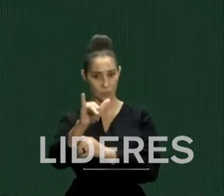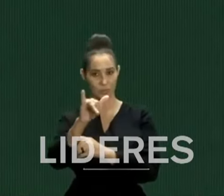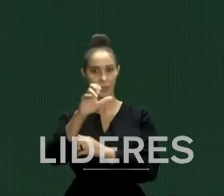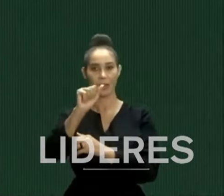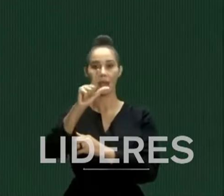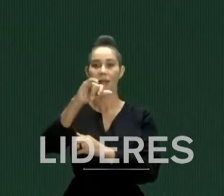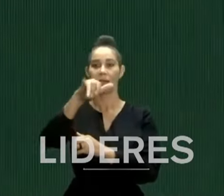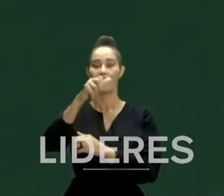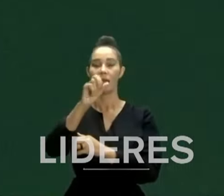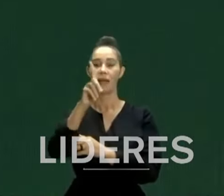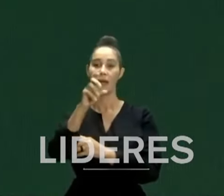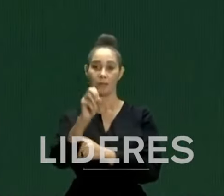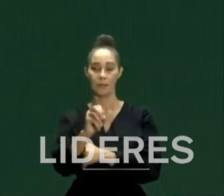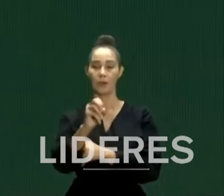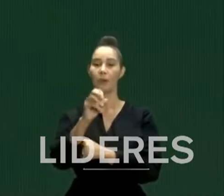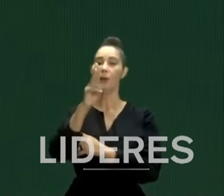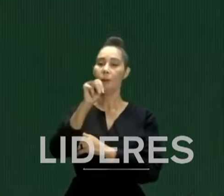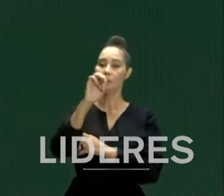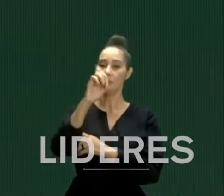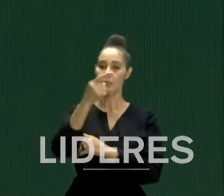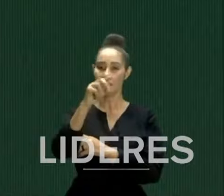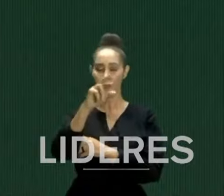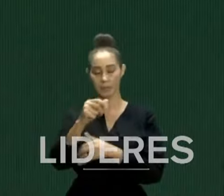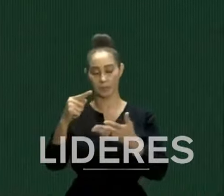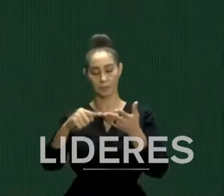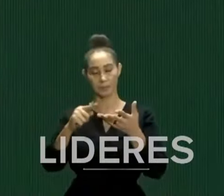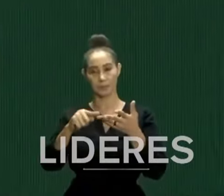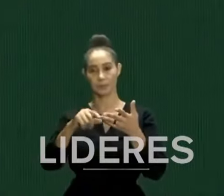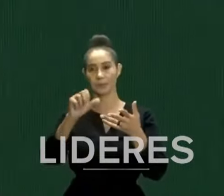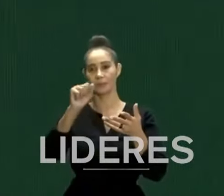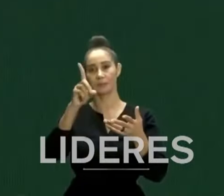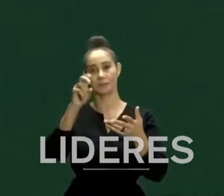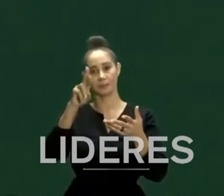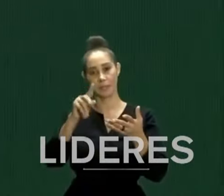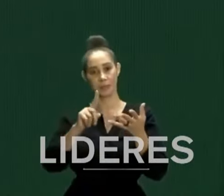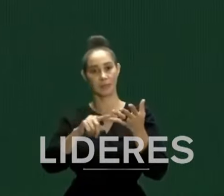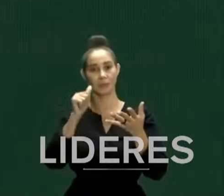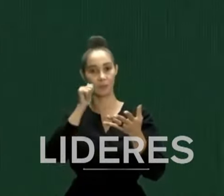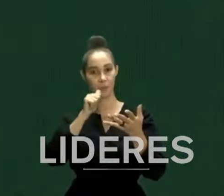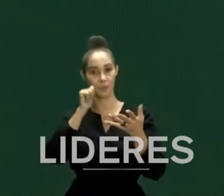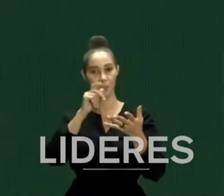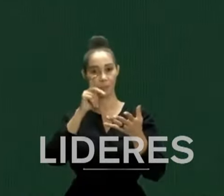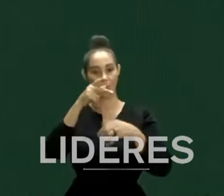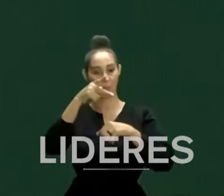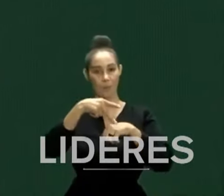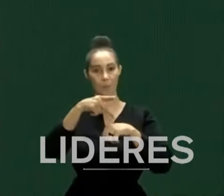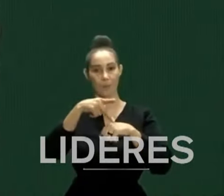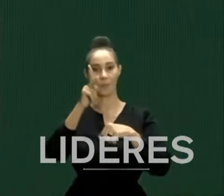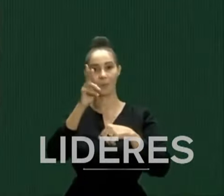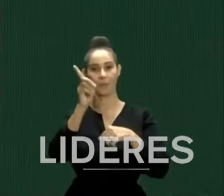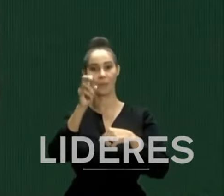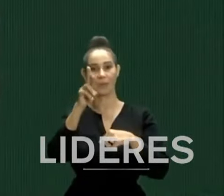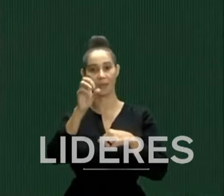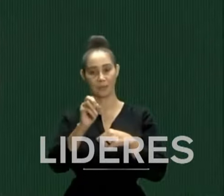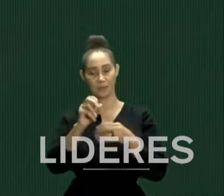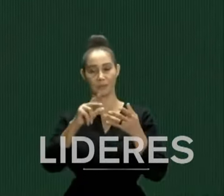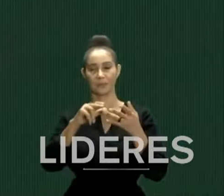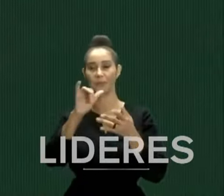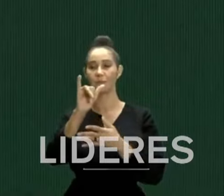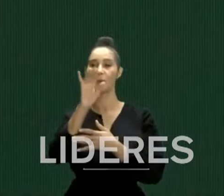Alejandro, Doña Milagros, Rosalía, Sandrita, Lucilita, Pedro, Don Pedro,